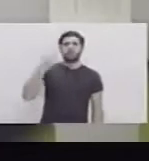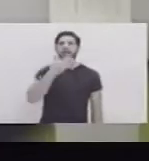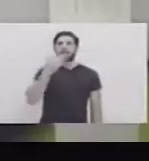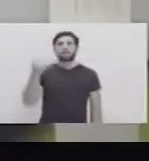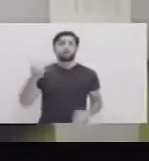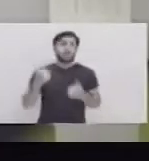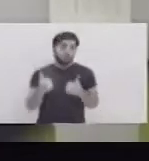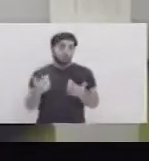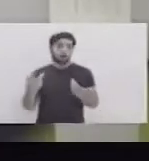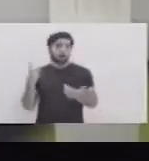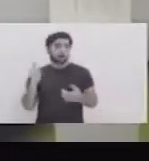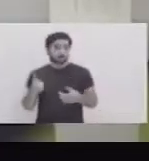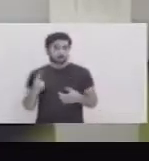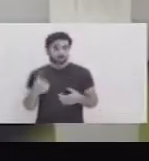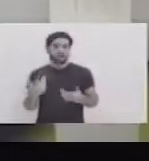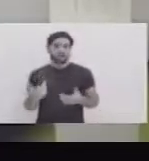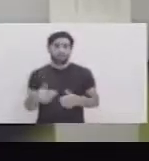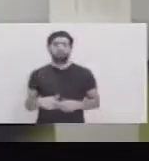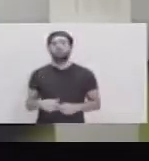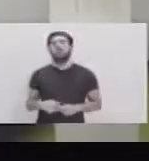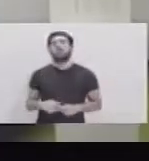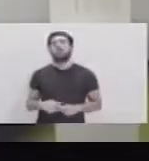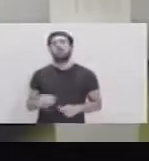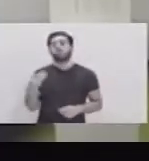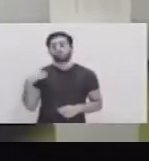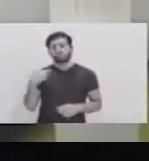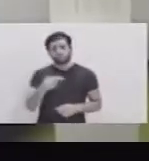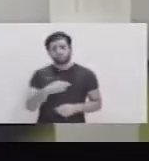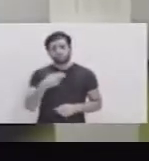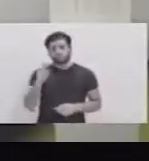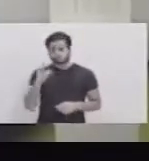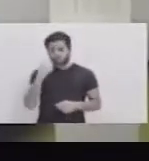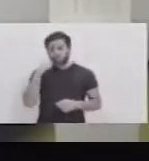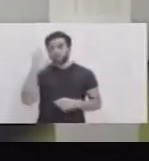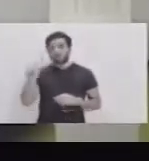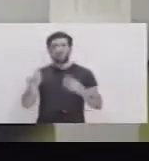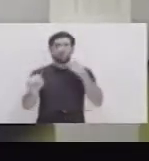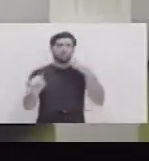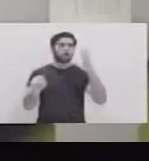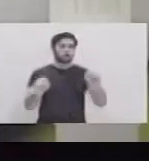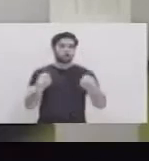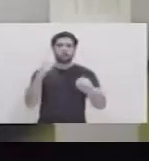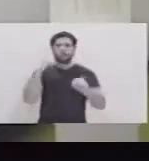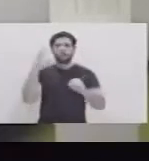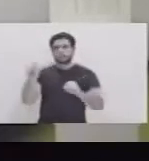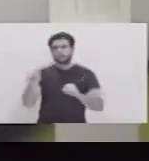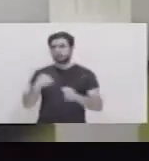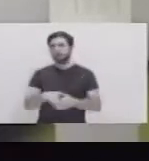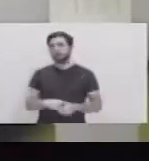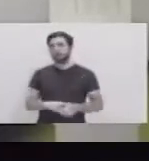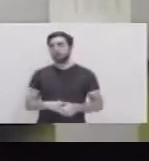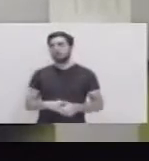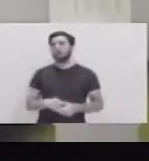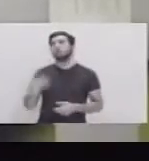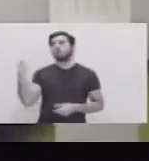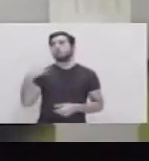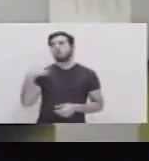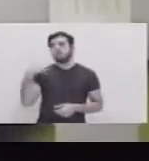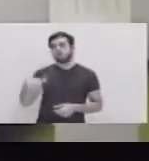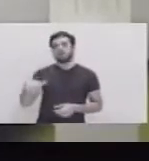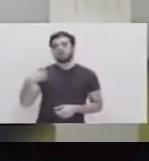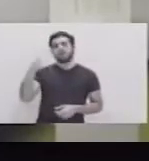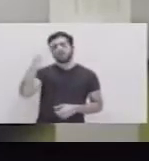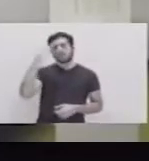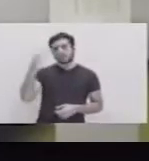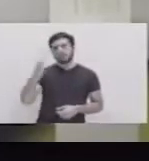personal y profesionalmente o lo contrario, ¿verdad? Entonces, sí, tenemos que tomar mucho eso en cuenta. Y solo quiero dar un saludo, ya